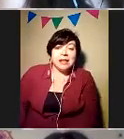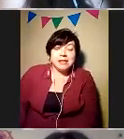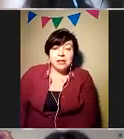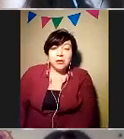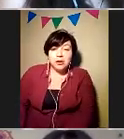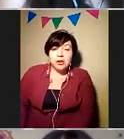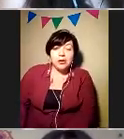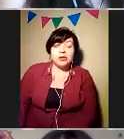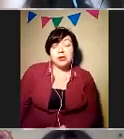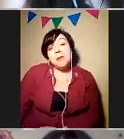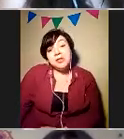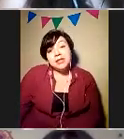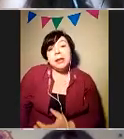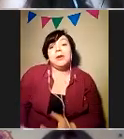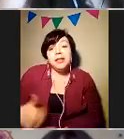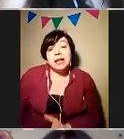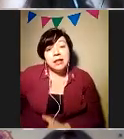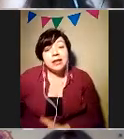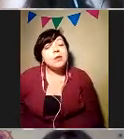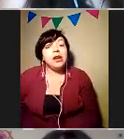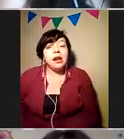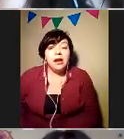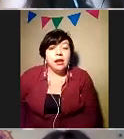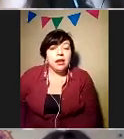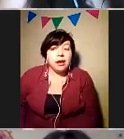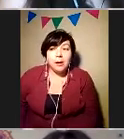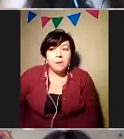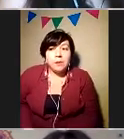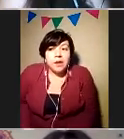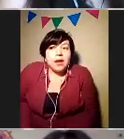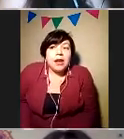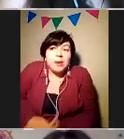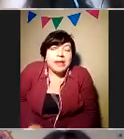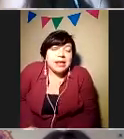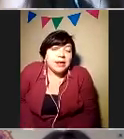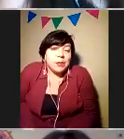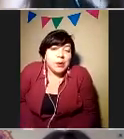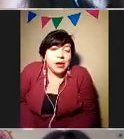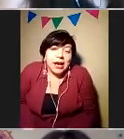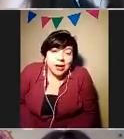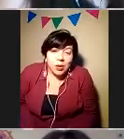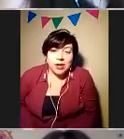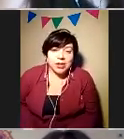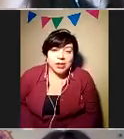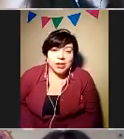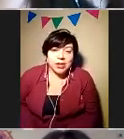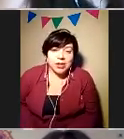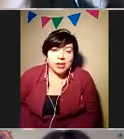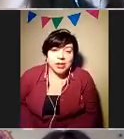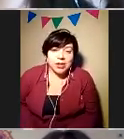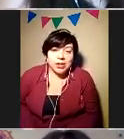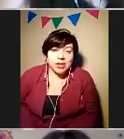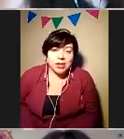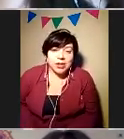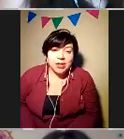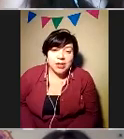podemos empezar a revisar, que tomamos conciencia para poder dar estas discusiones que claro que parecen un poco lejanas, como el derecho